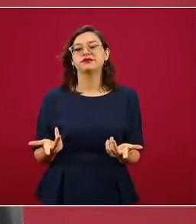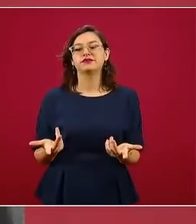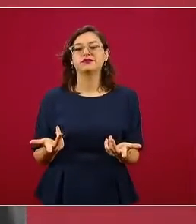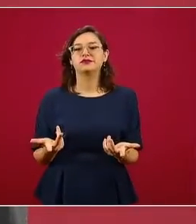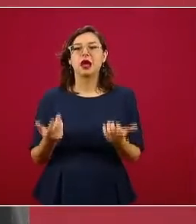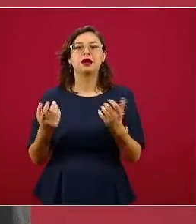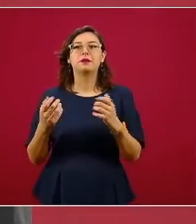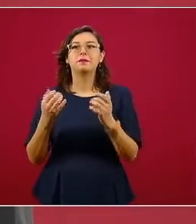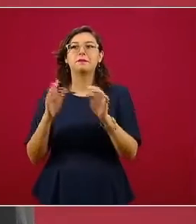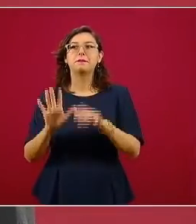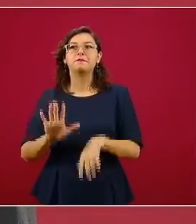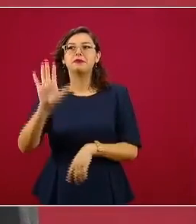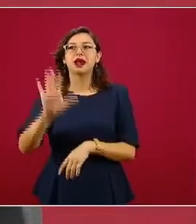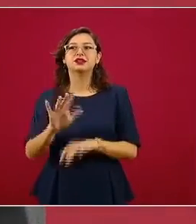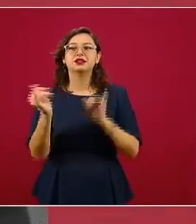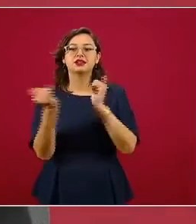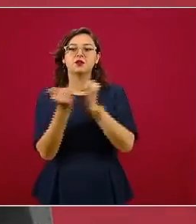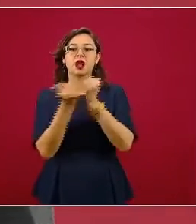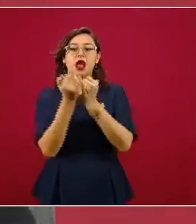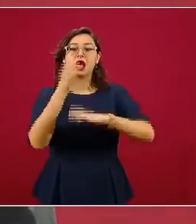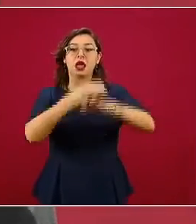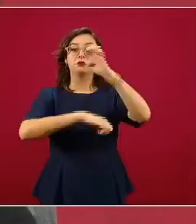pequeña y de la mediana empresa,